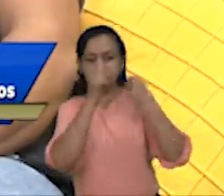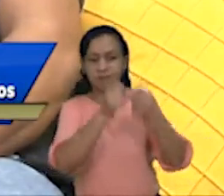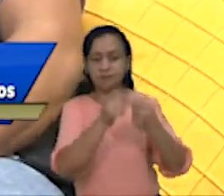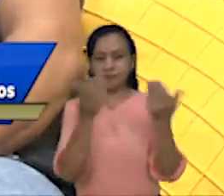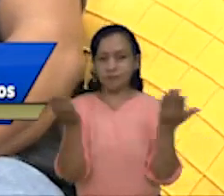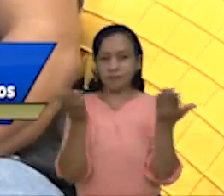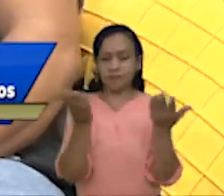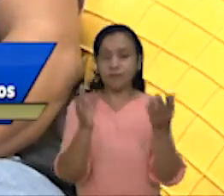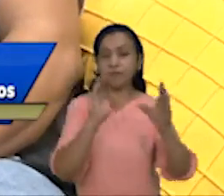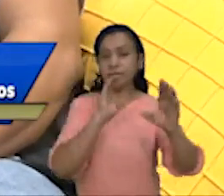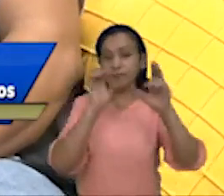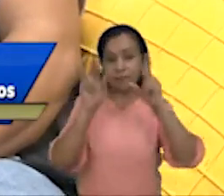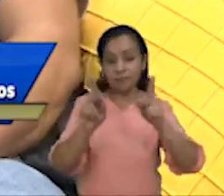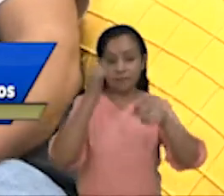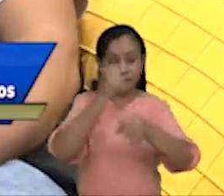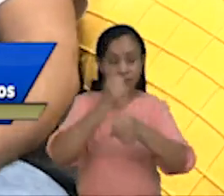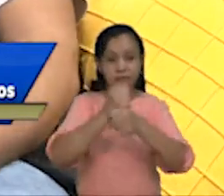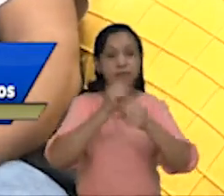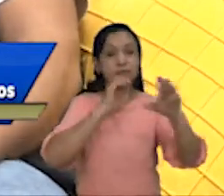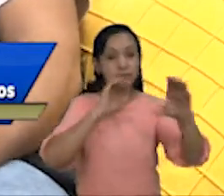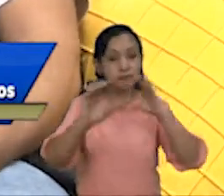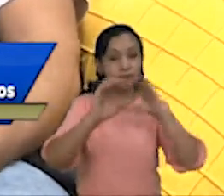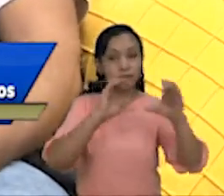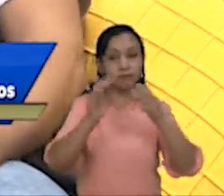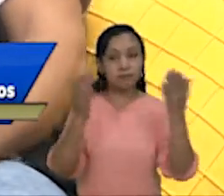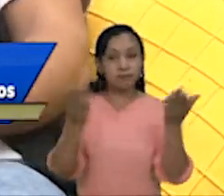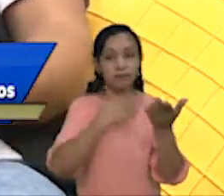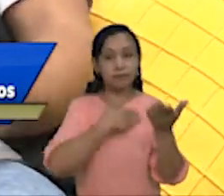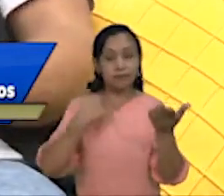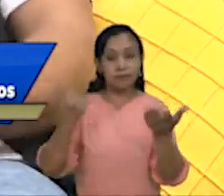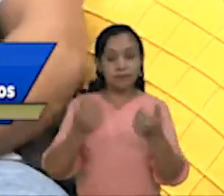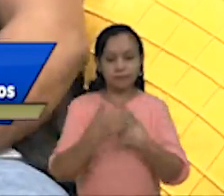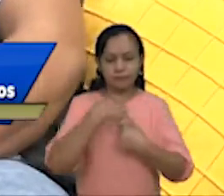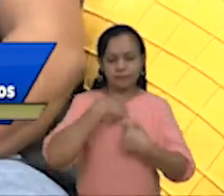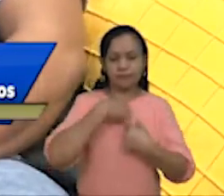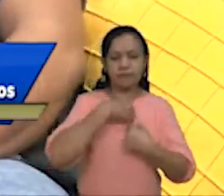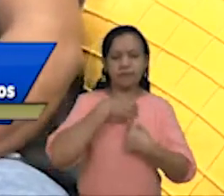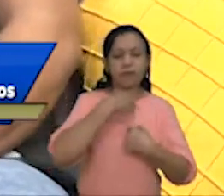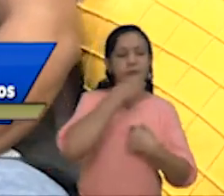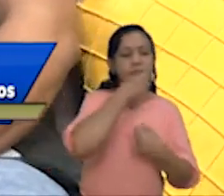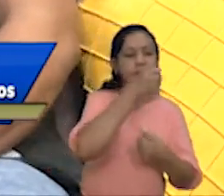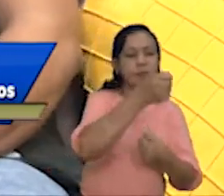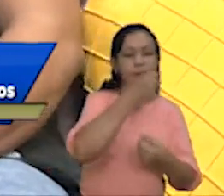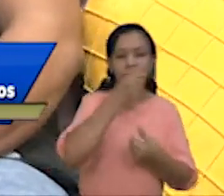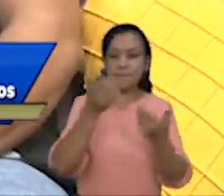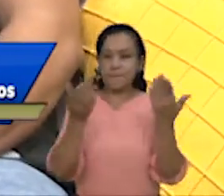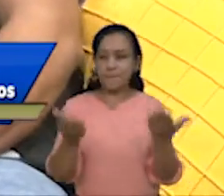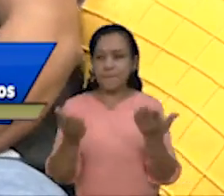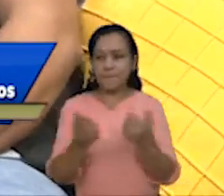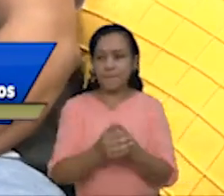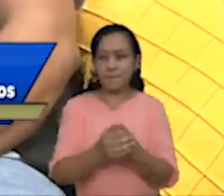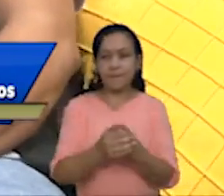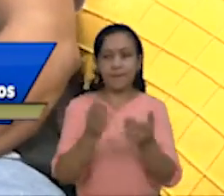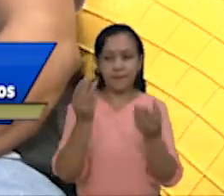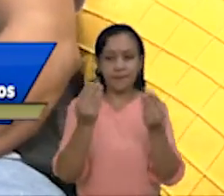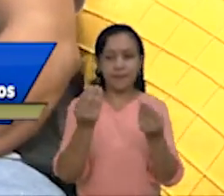No, y los comunicadores, o sea, tenemos que buscar los mejores ángulos. Quieren ser la noticia. Sí, ellos quieren ser la noticia, vos estás dando en el punto. No, pero muchos son la